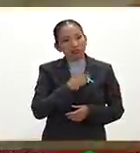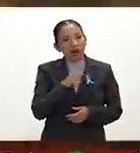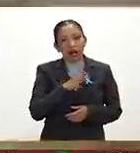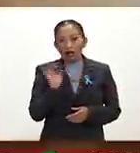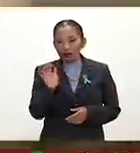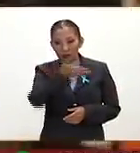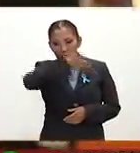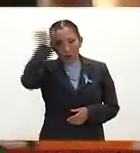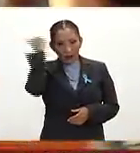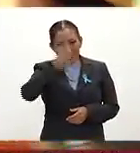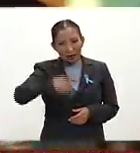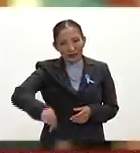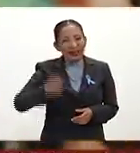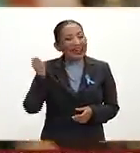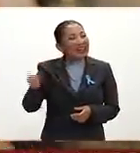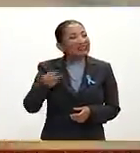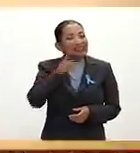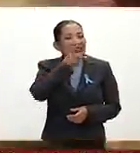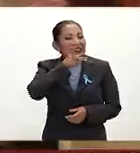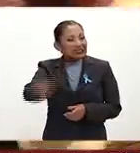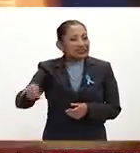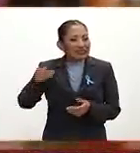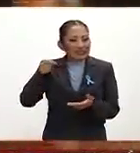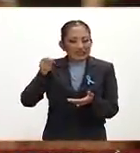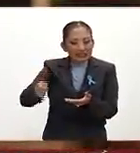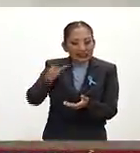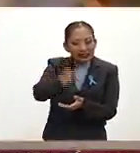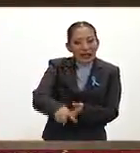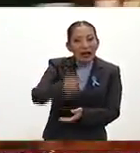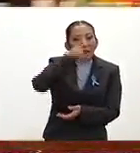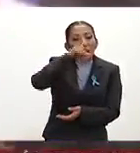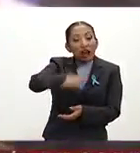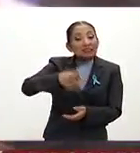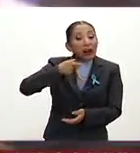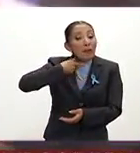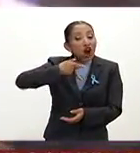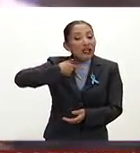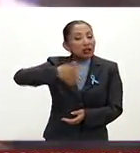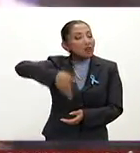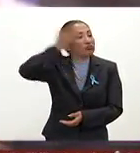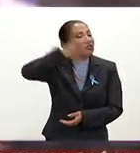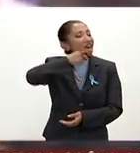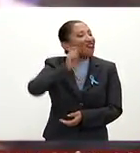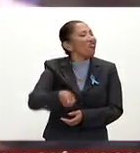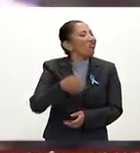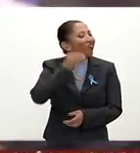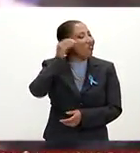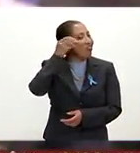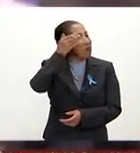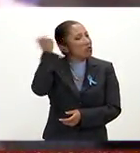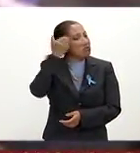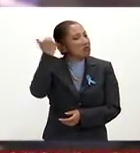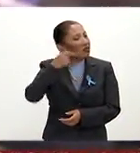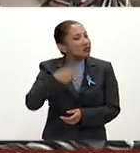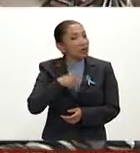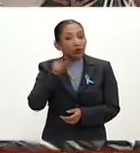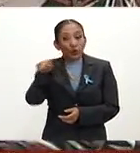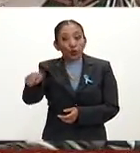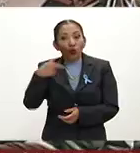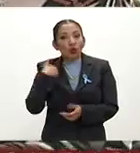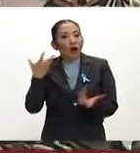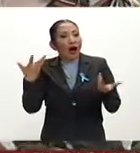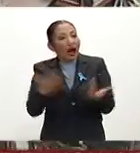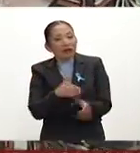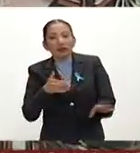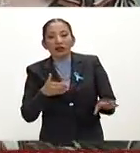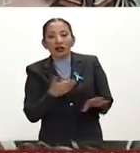no conocer conceptualmente lo que significa la violencia política, a veces no te das cuenta que le estás